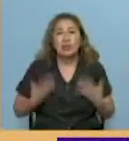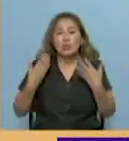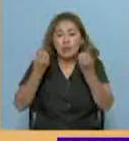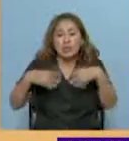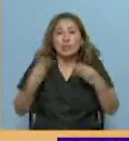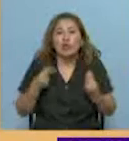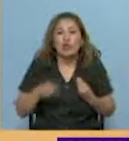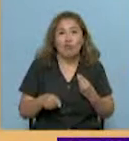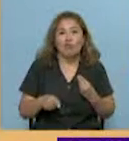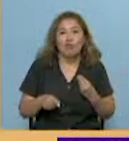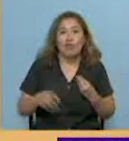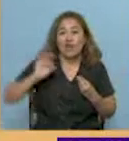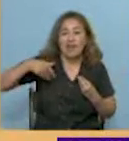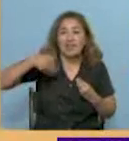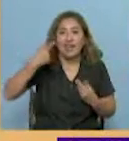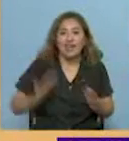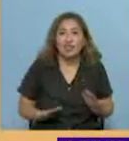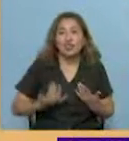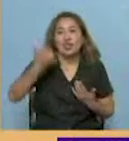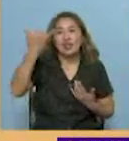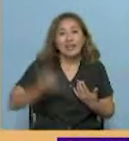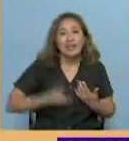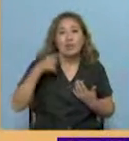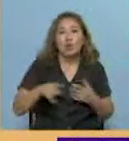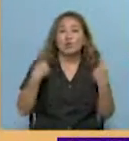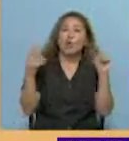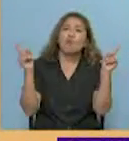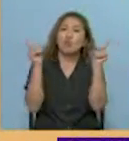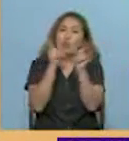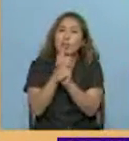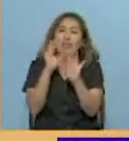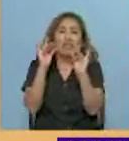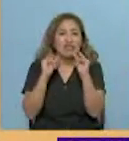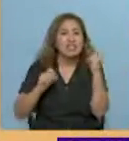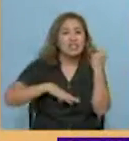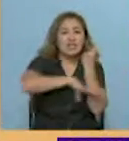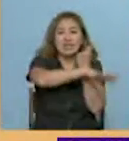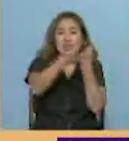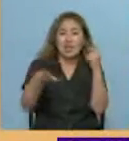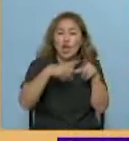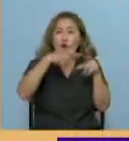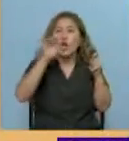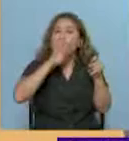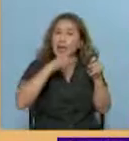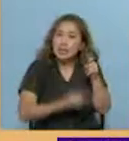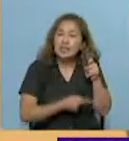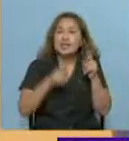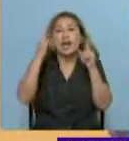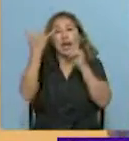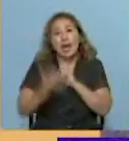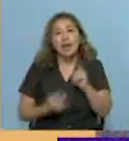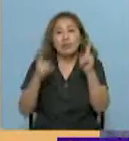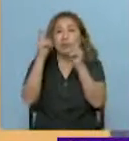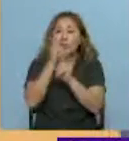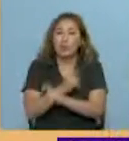el próximo año tuvimos circunstancias muy difícil agronómico con el amarillamiento tenemos circunstancias muy difícil los